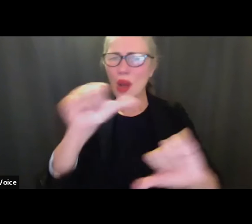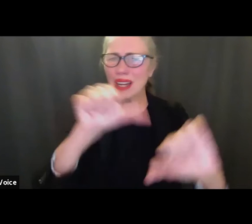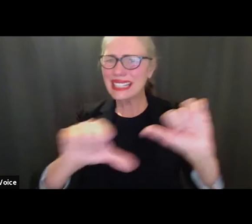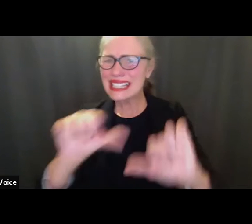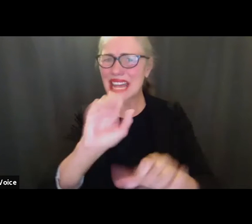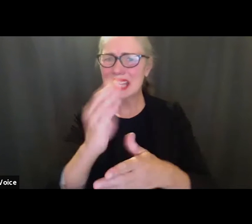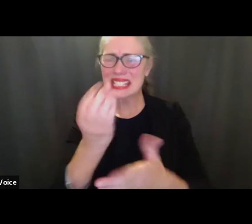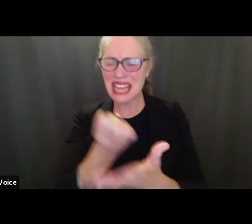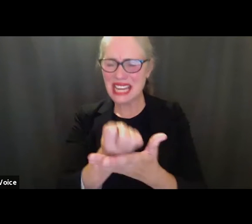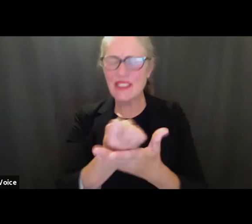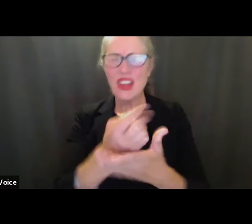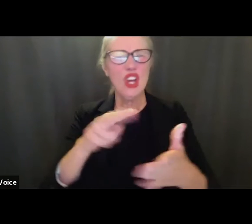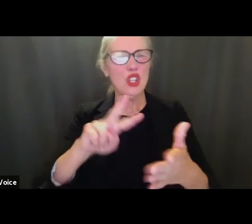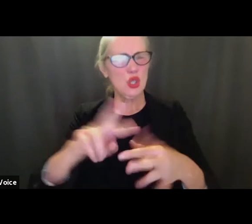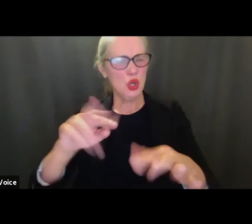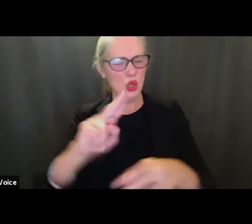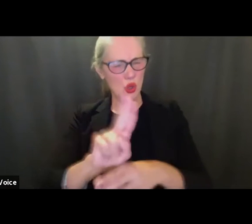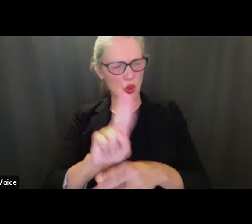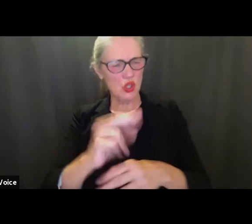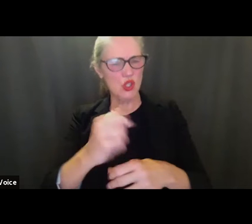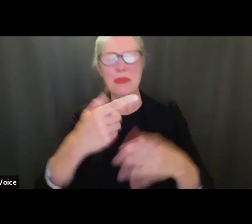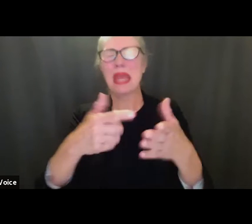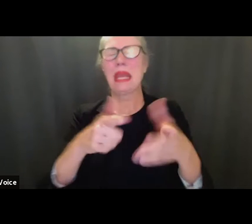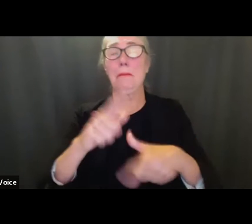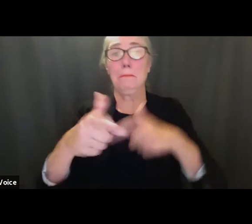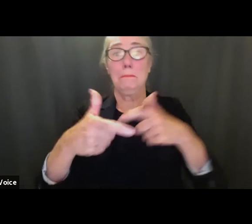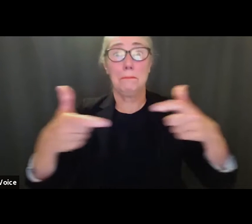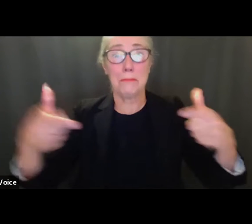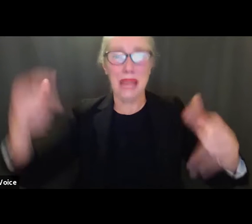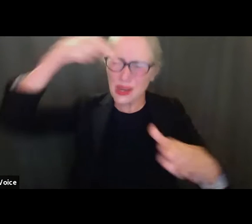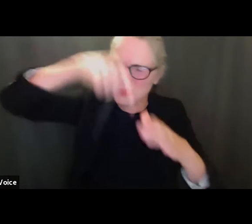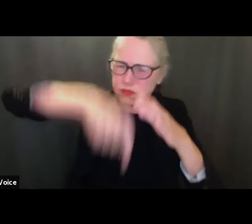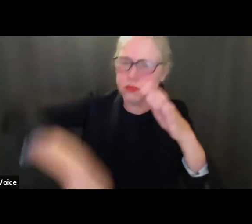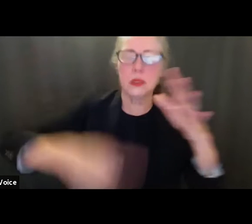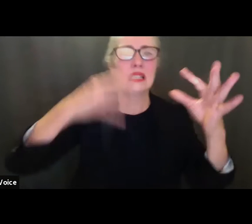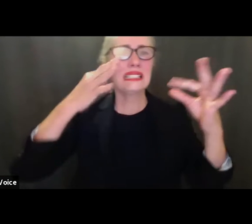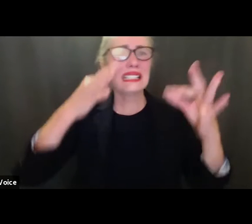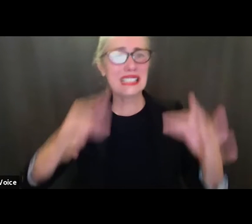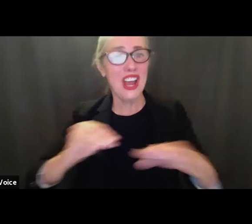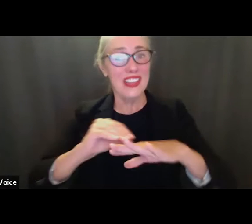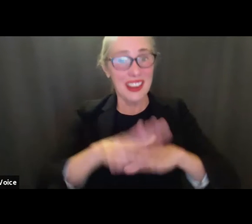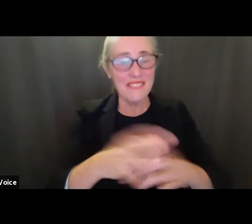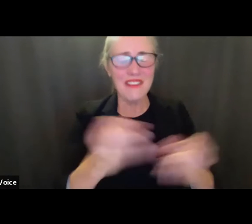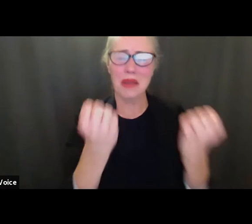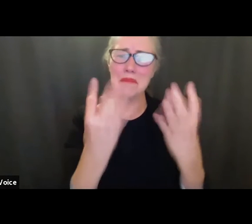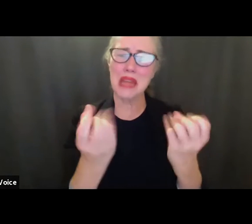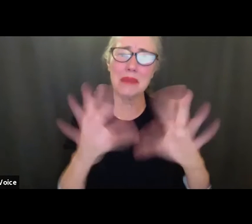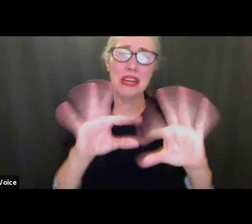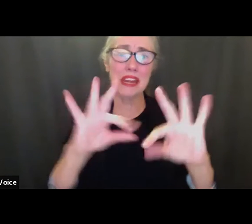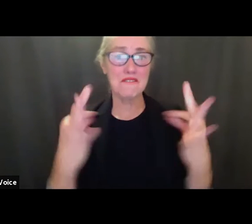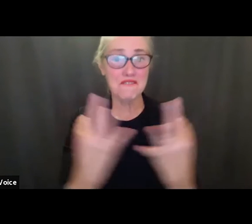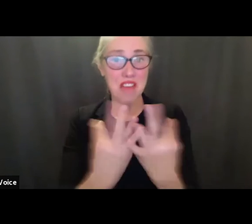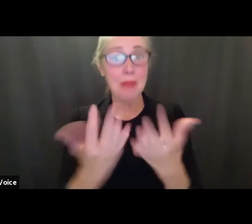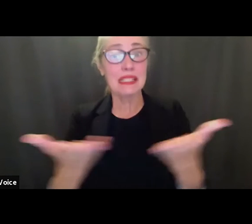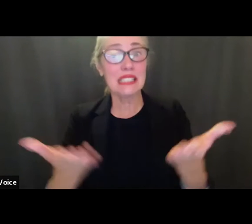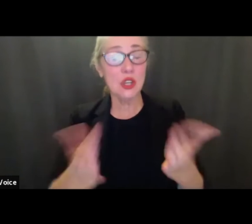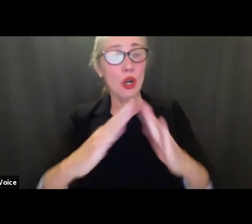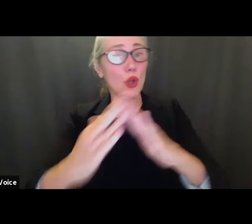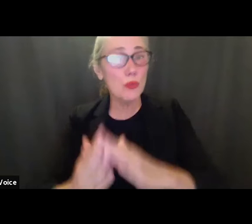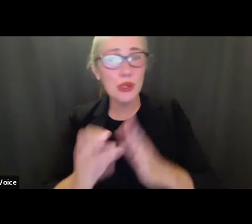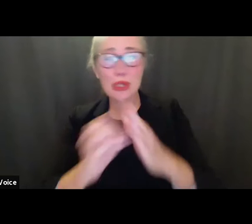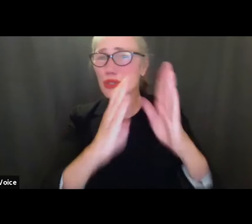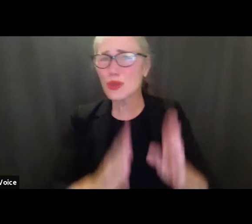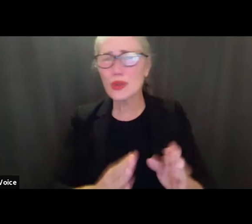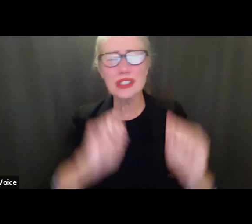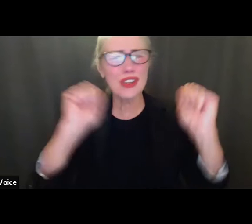de información científica que no tienen ustedes y están afectando a las familias, a